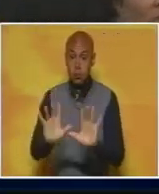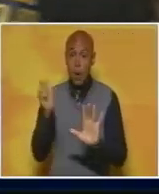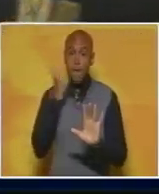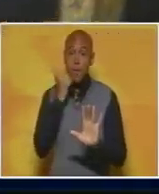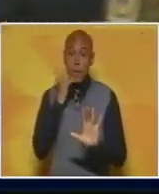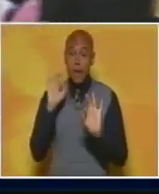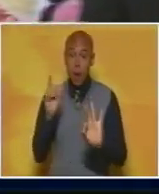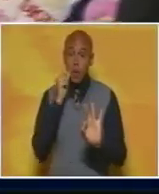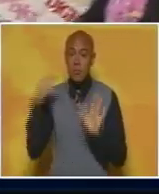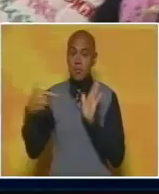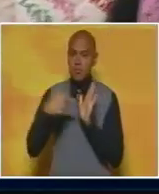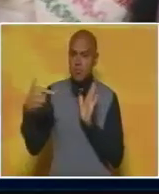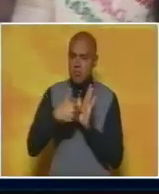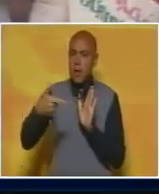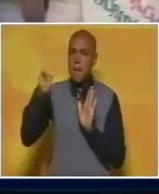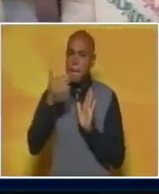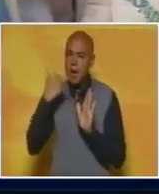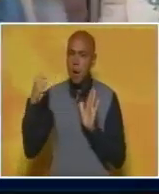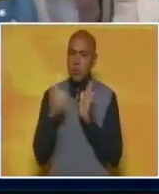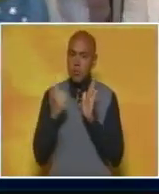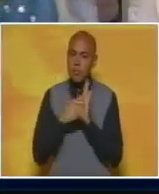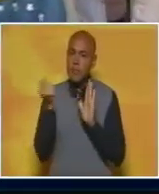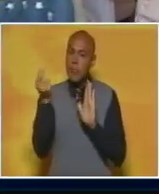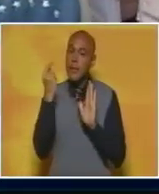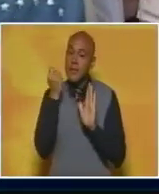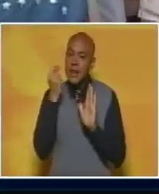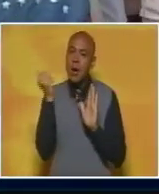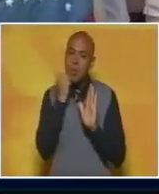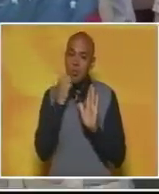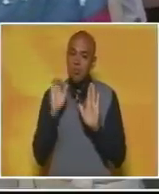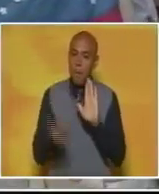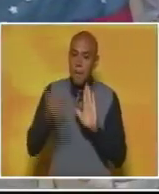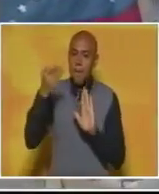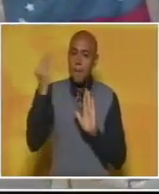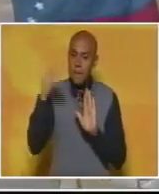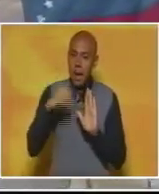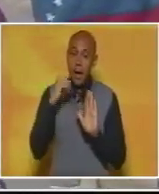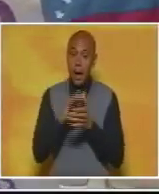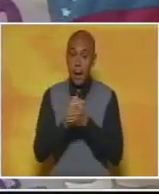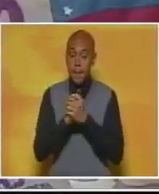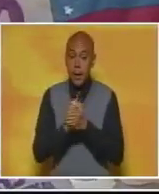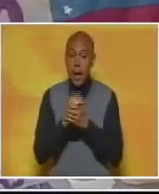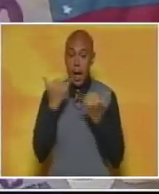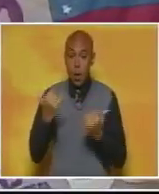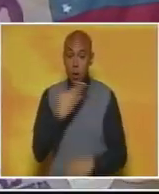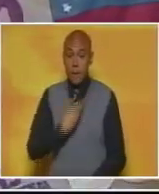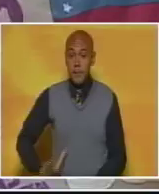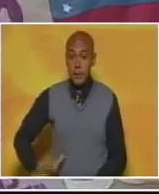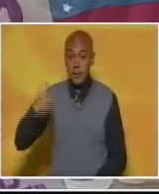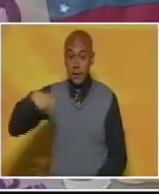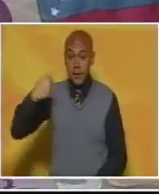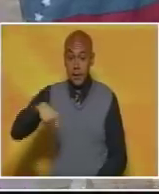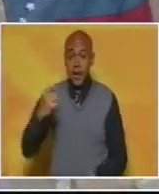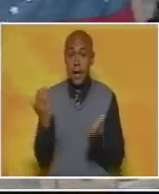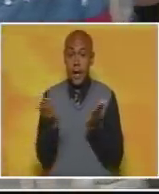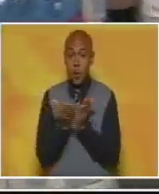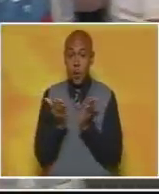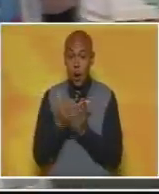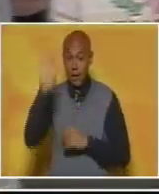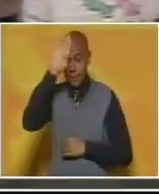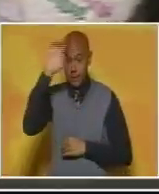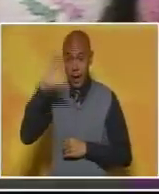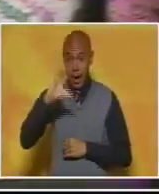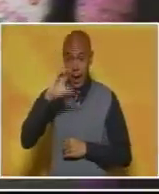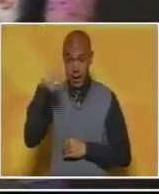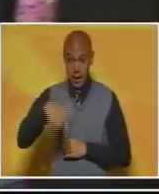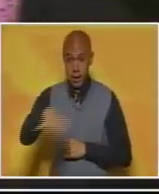para exigir reivindicaciones laborales. Con nosotros está Ana Rosario Contreras, ella es presidenta del Colegio de Enfermería de